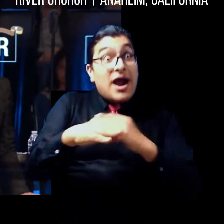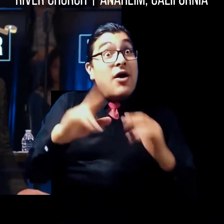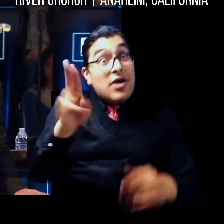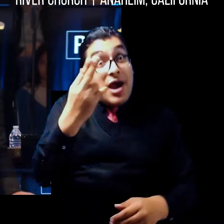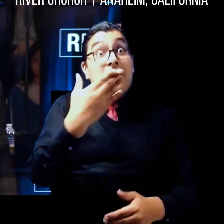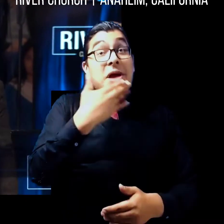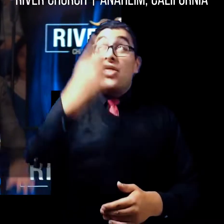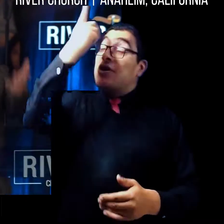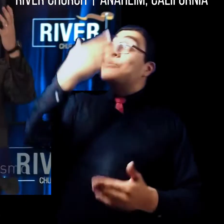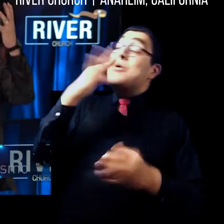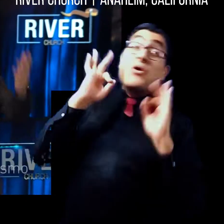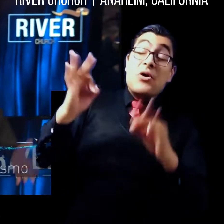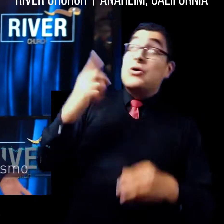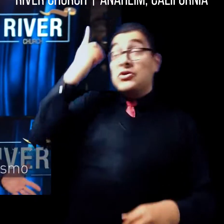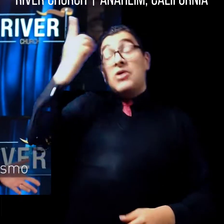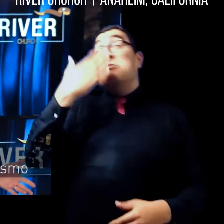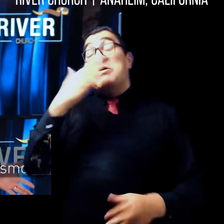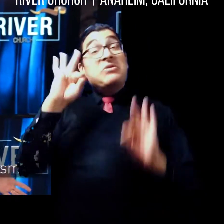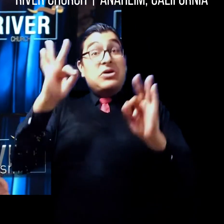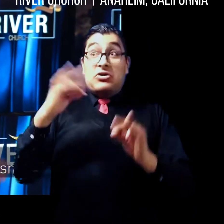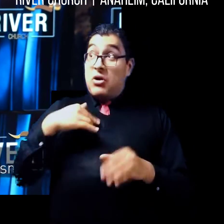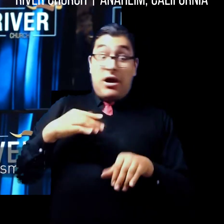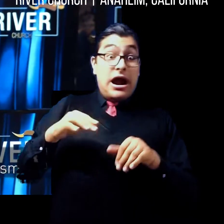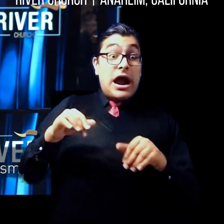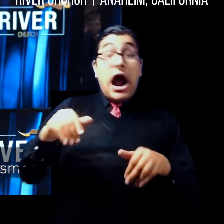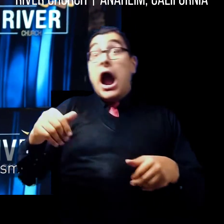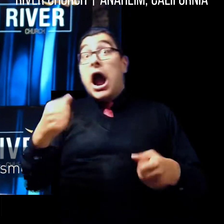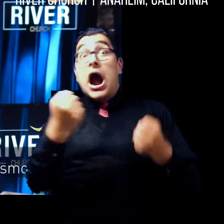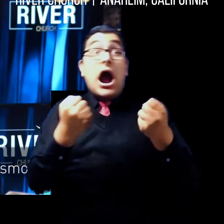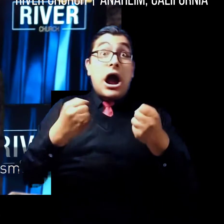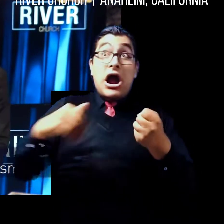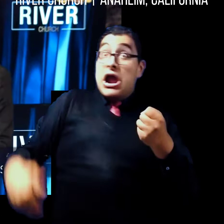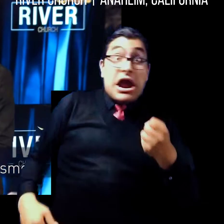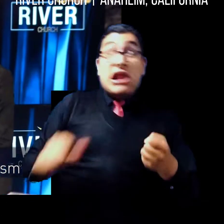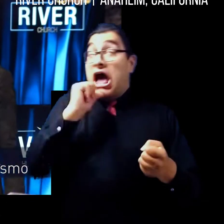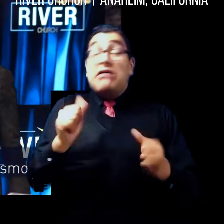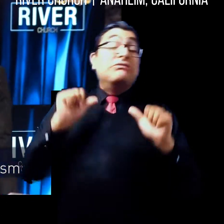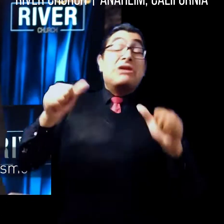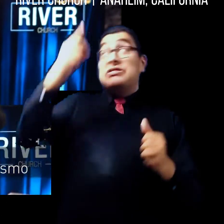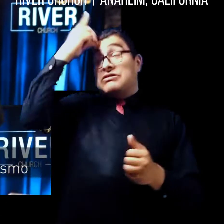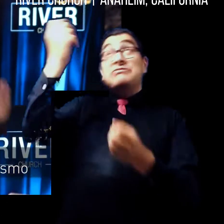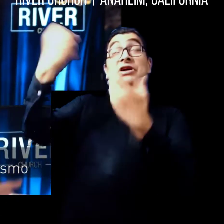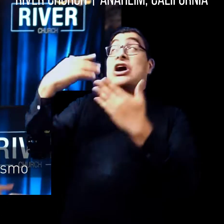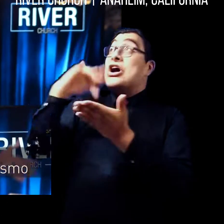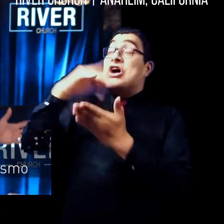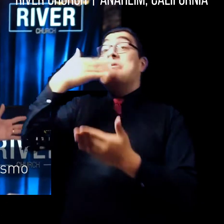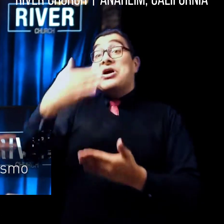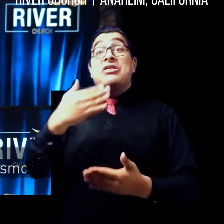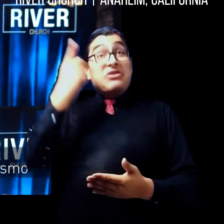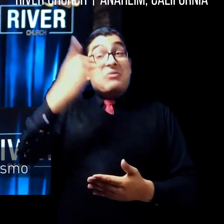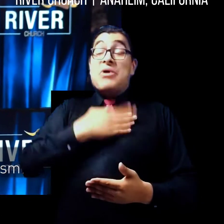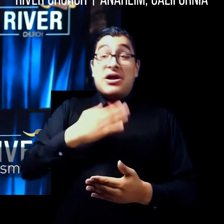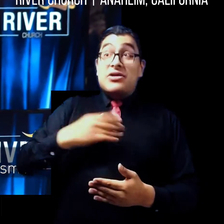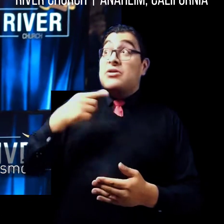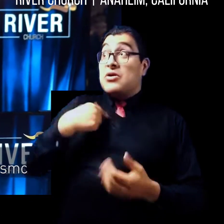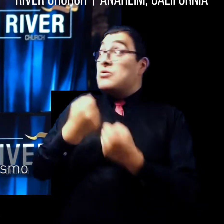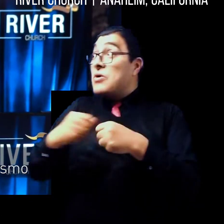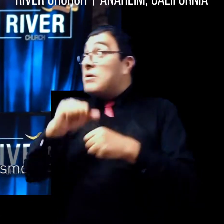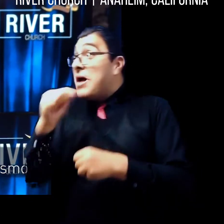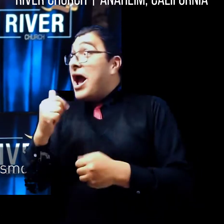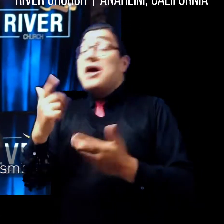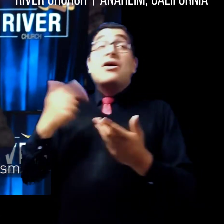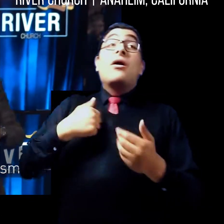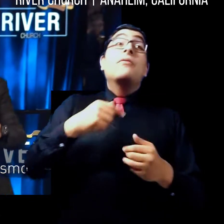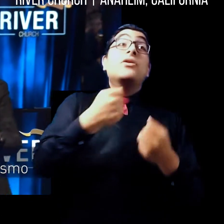que es Dios. Uy, qué bueno que es Dios que no choqué. Qué bueno que es Dios que el seguro me pagó. Qué bueno que es Dios. Mi suegra no viene